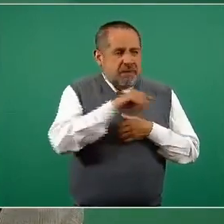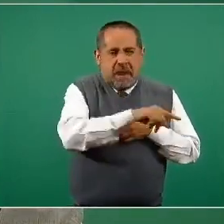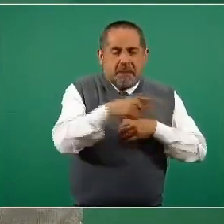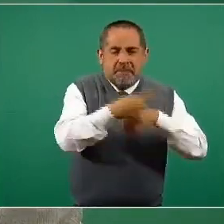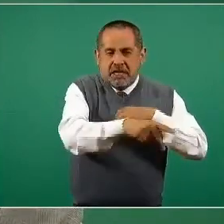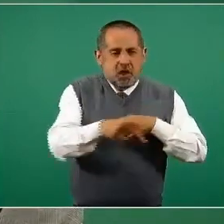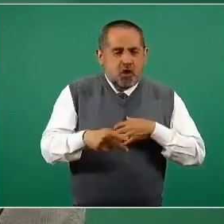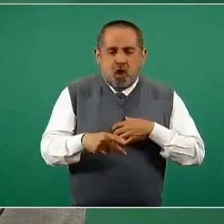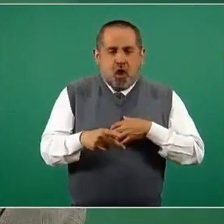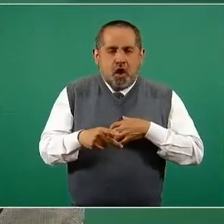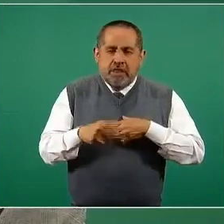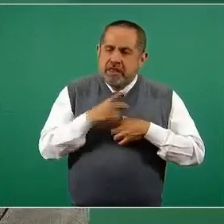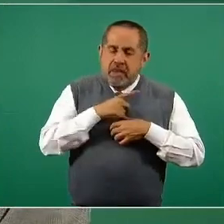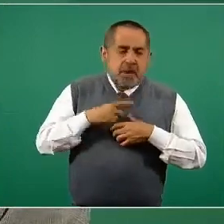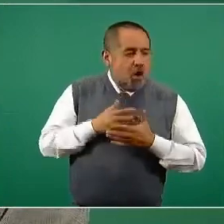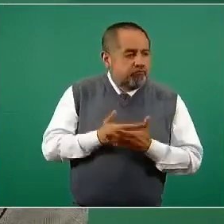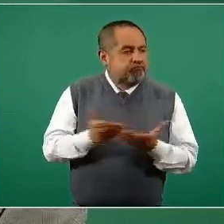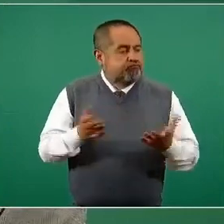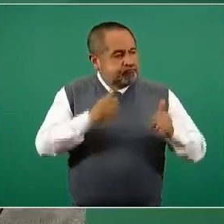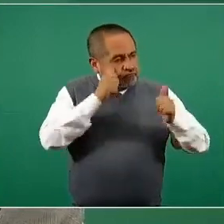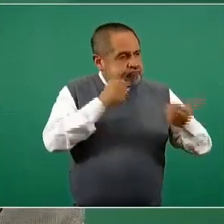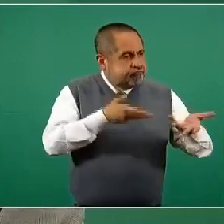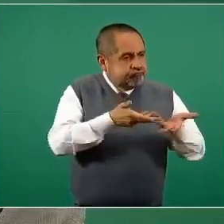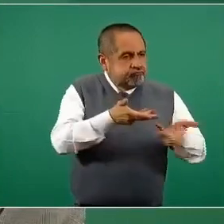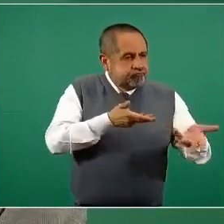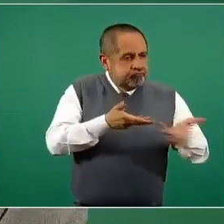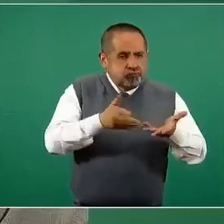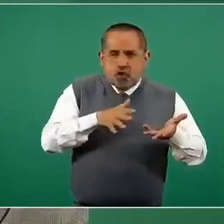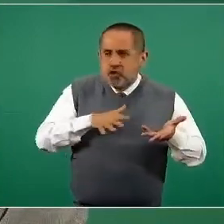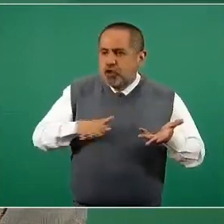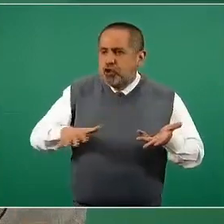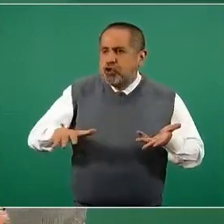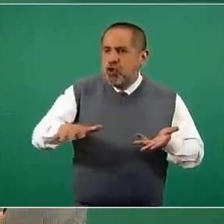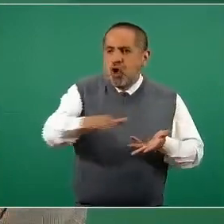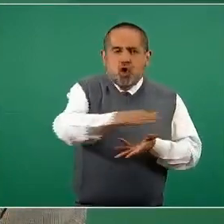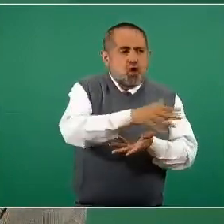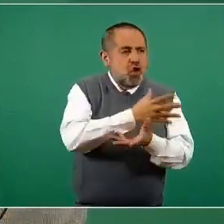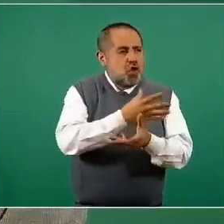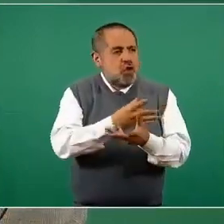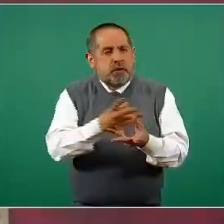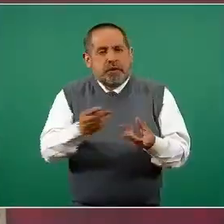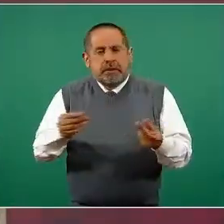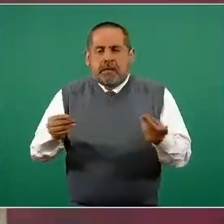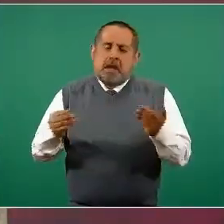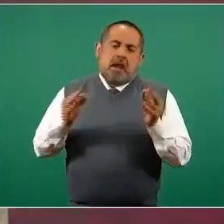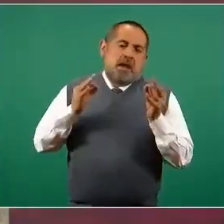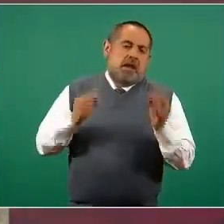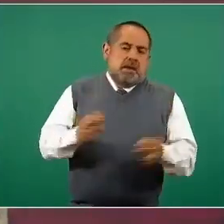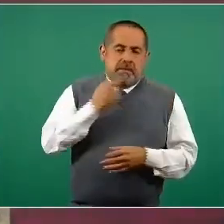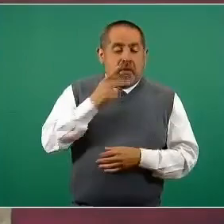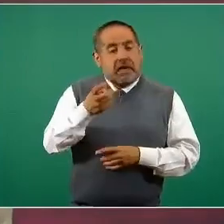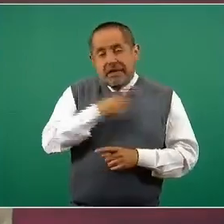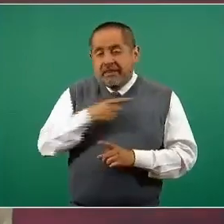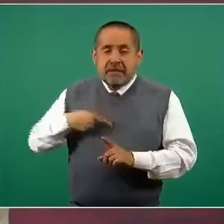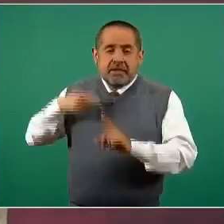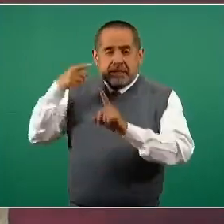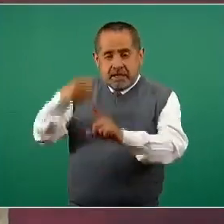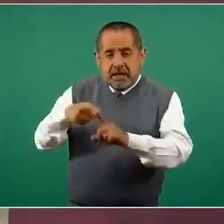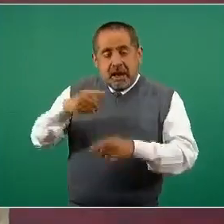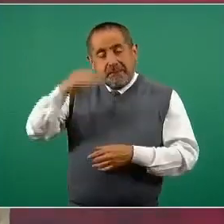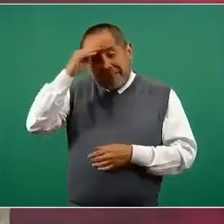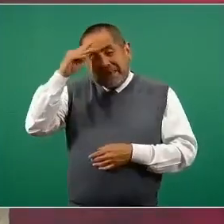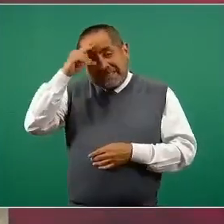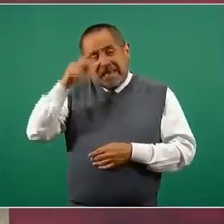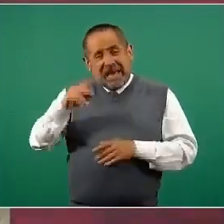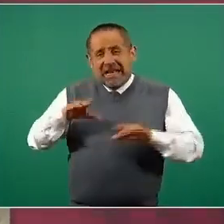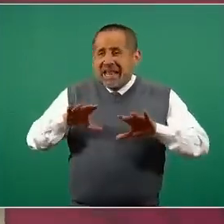Por eso la salud pública tiene necesariamente una visión social, debe tenerla, porque se piensa en